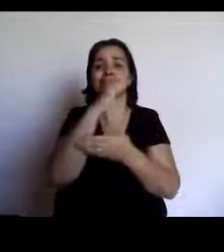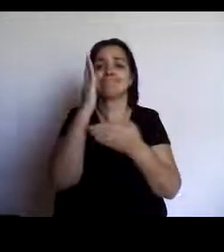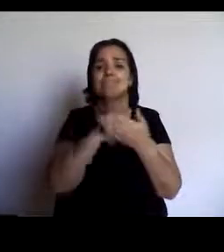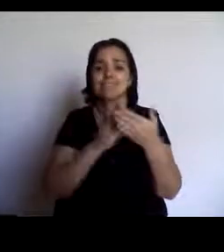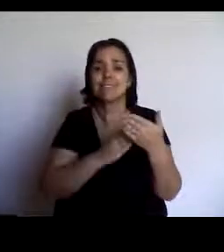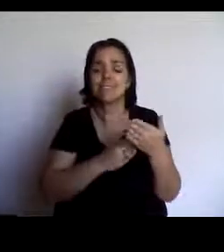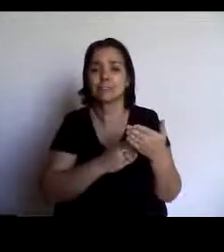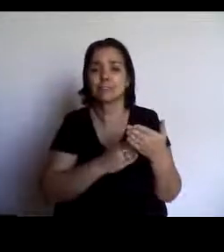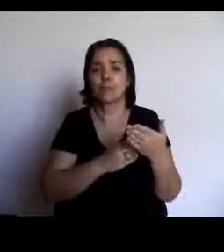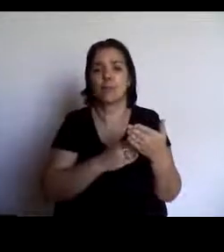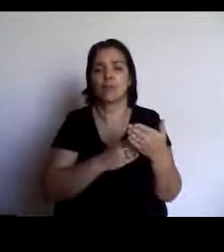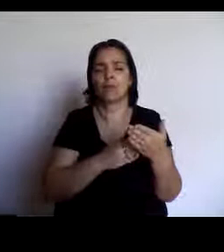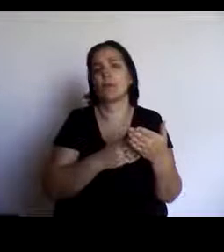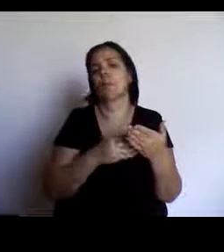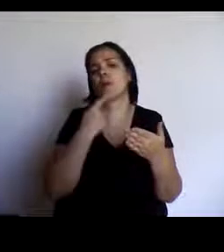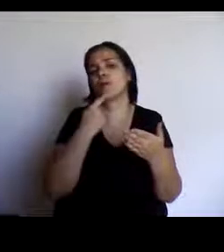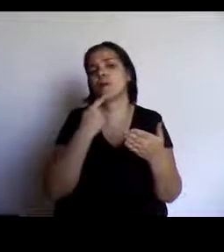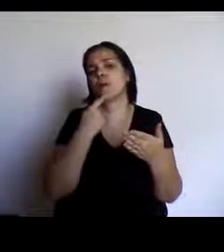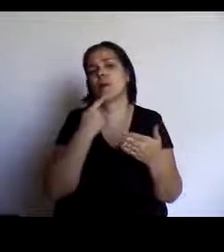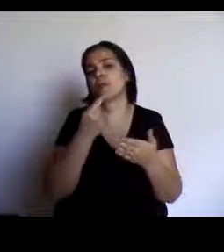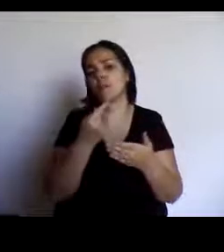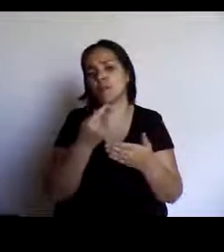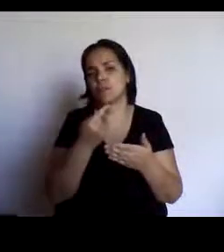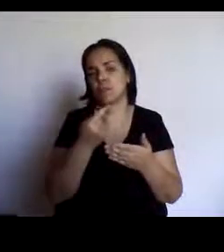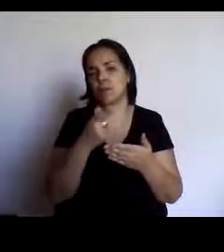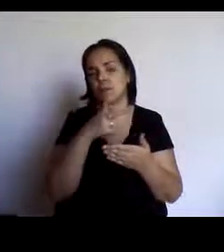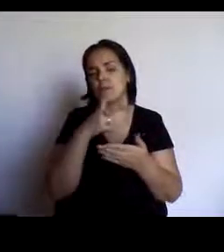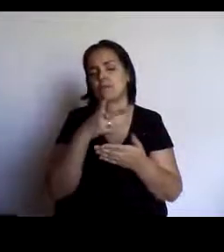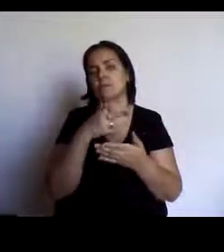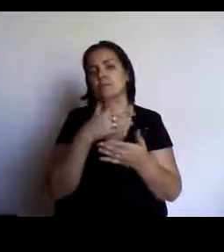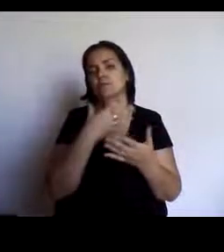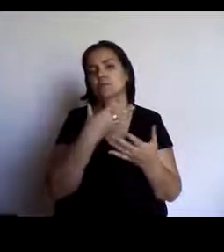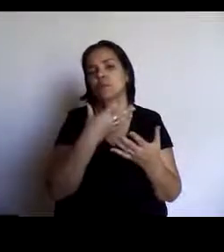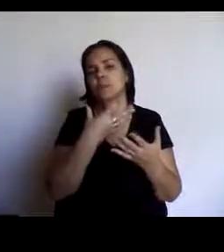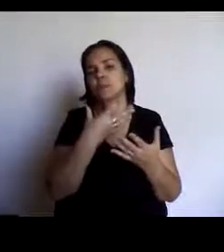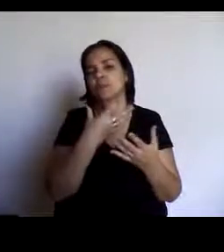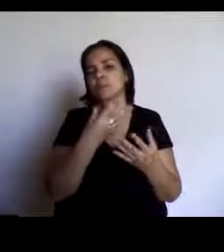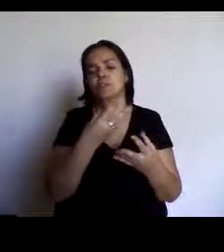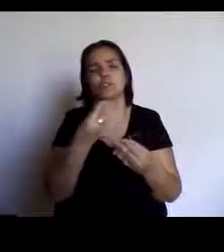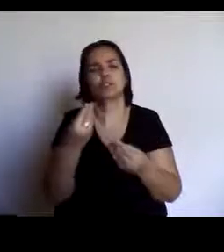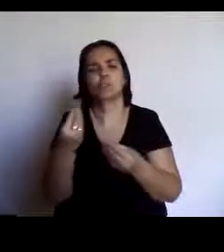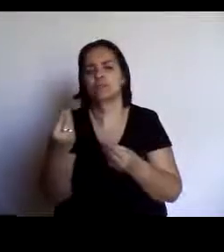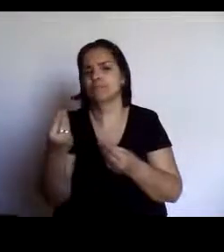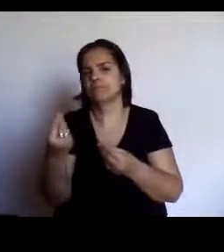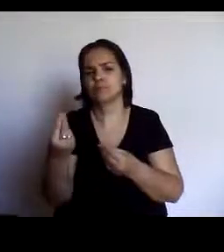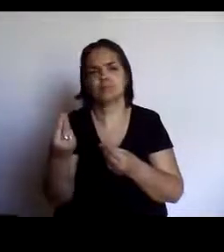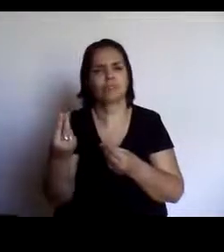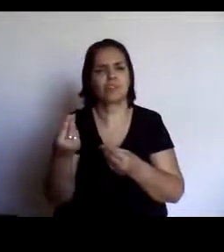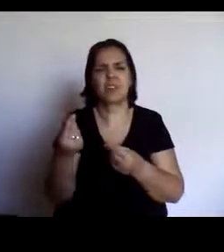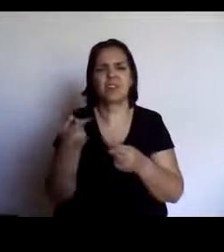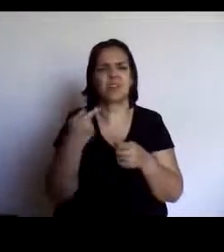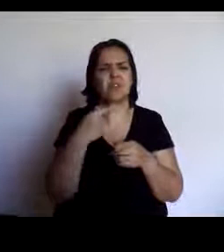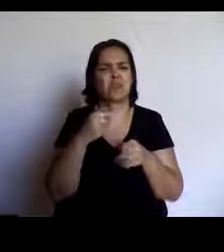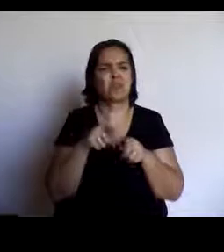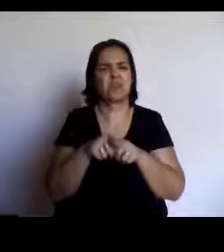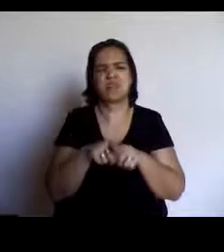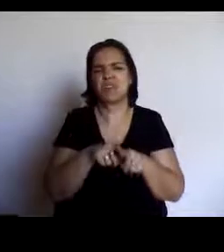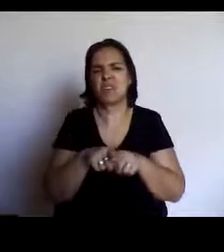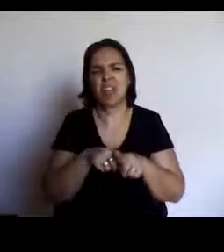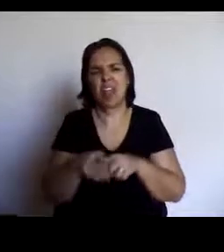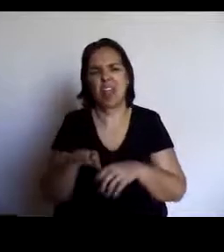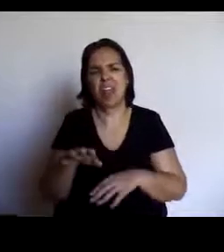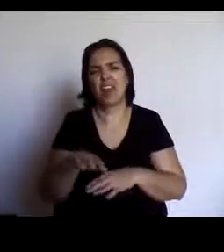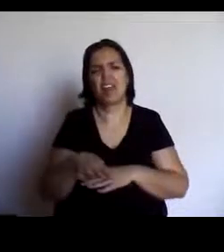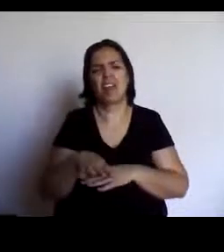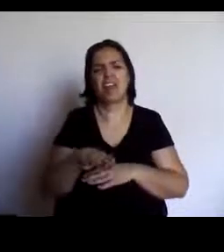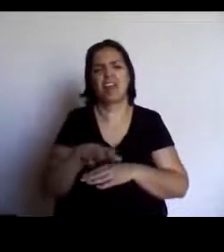¿Por qué digo esto? Porque nos encontramos muchas veces, y no es una crítica, no hay acritud en estas palabras que